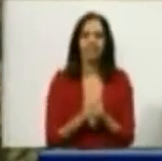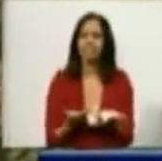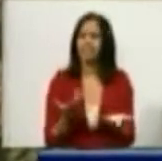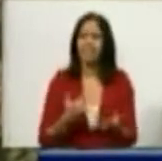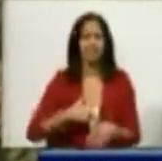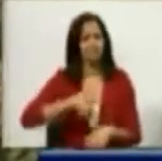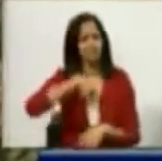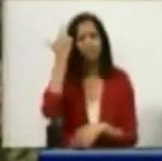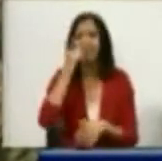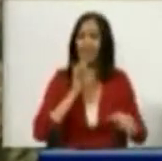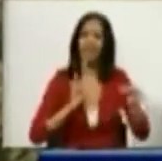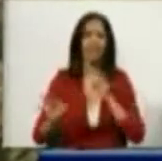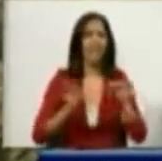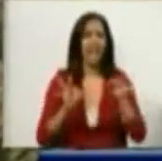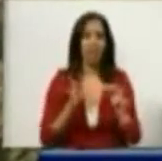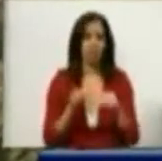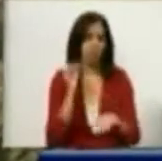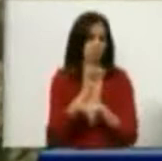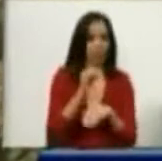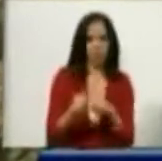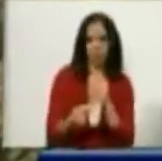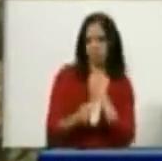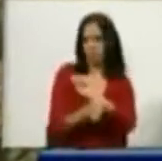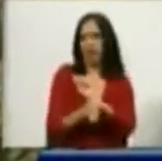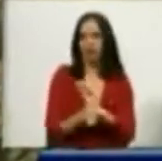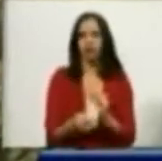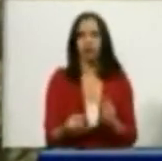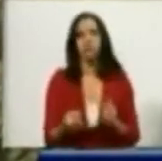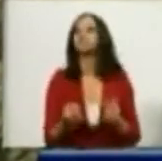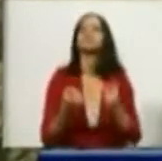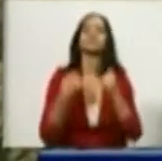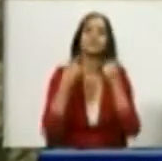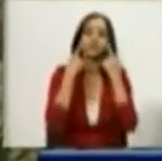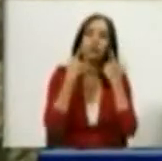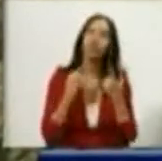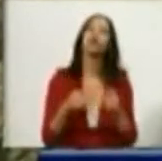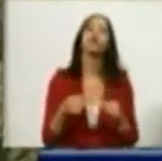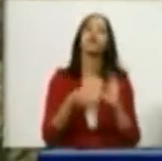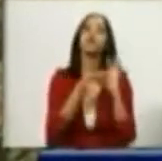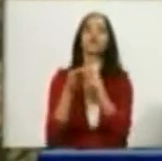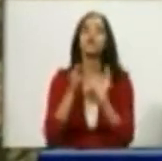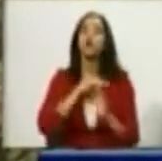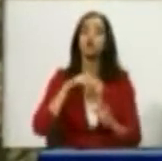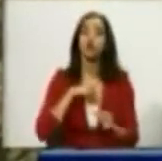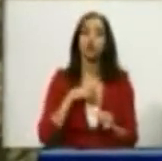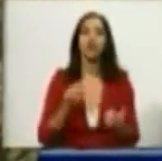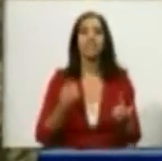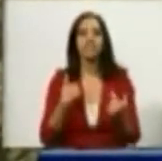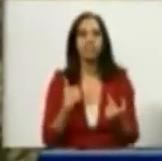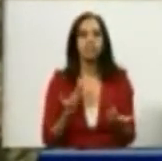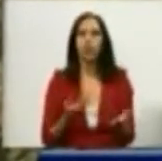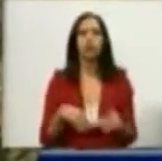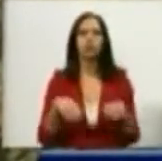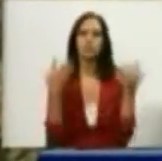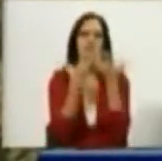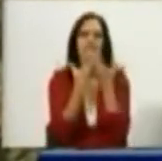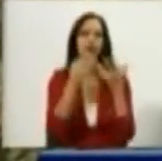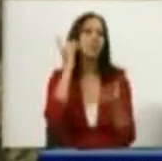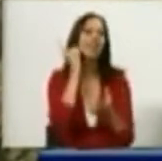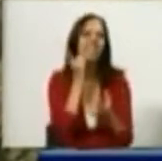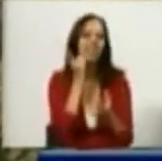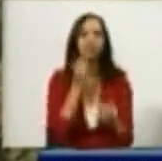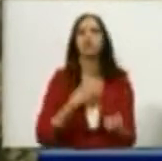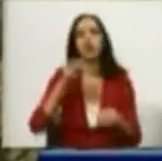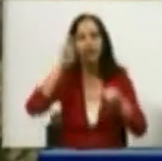espectáculo lanzándose punta mire Por eso yo le digo que nosotros hemos mantenernos Unidos y si yo tengo un rollo con Darío viva yo tengo que